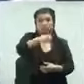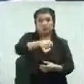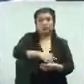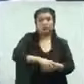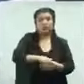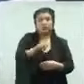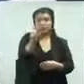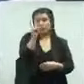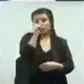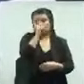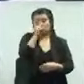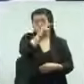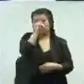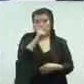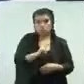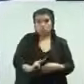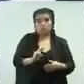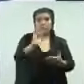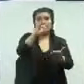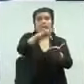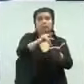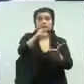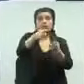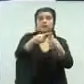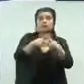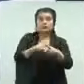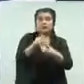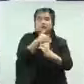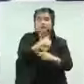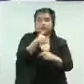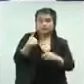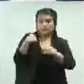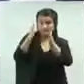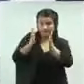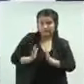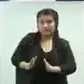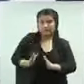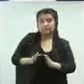como no lo ha hecho nunca desde que usted empezaba a ser ministro.